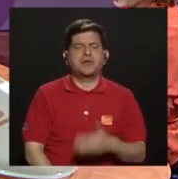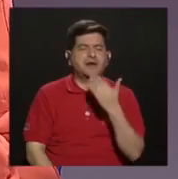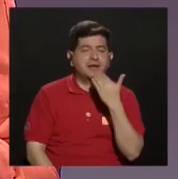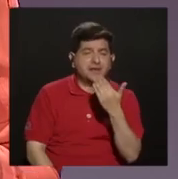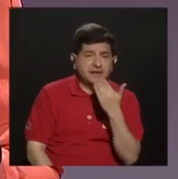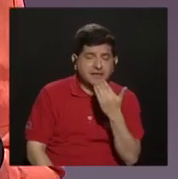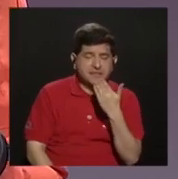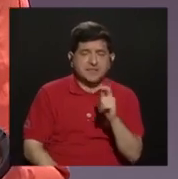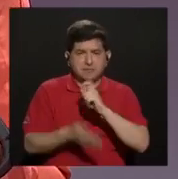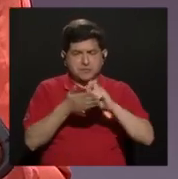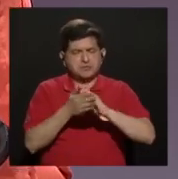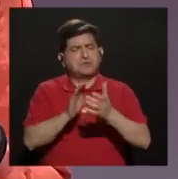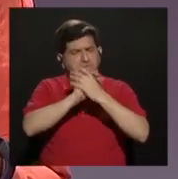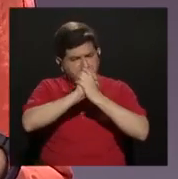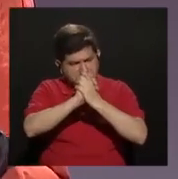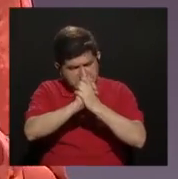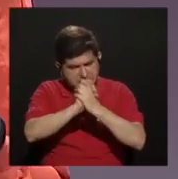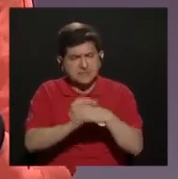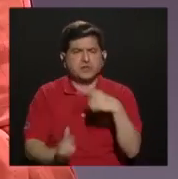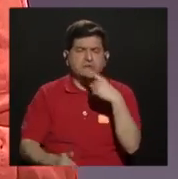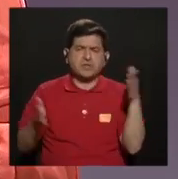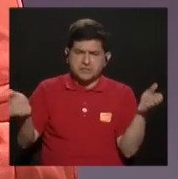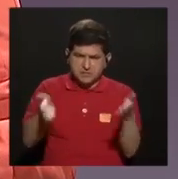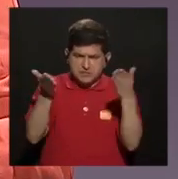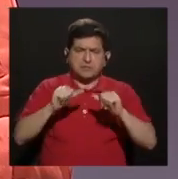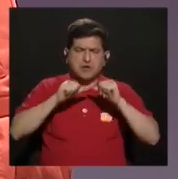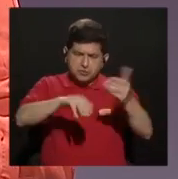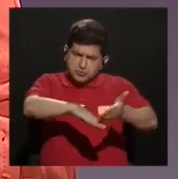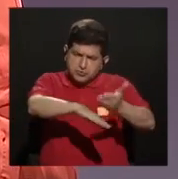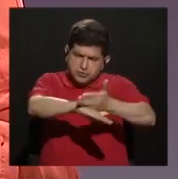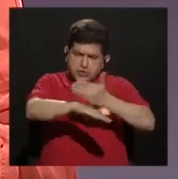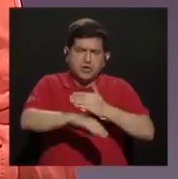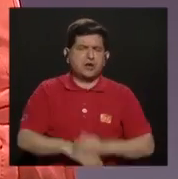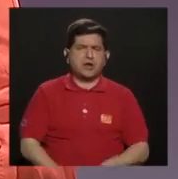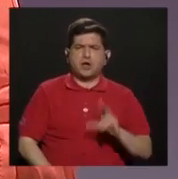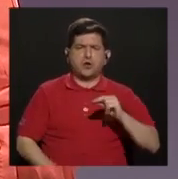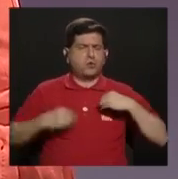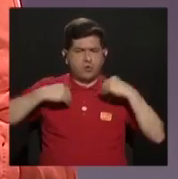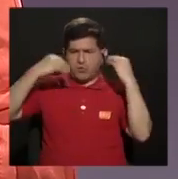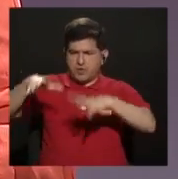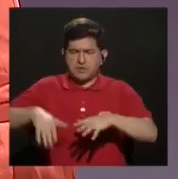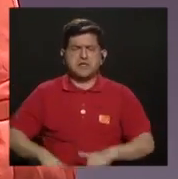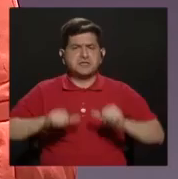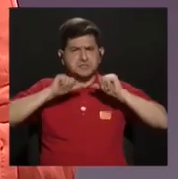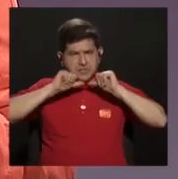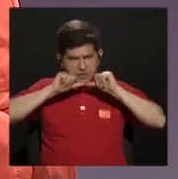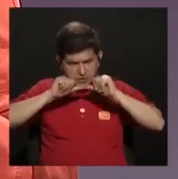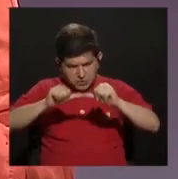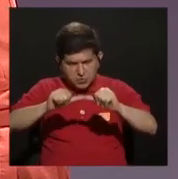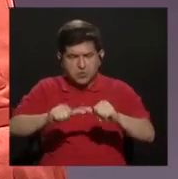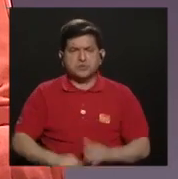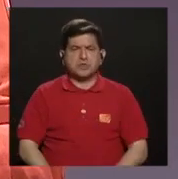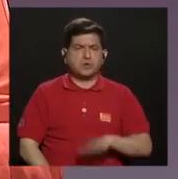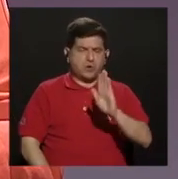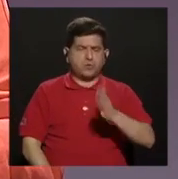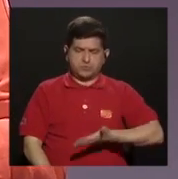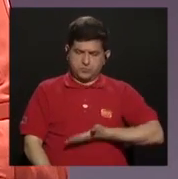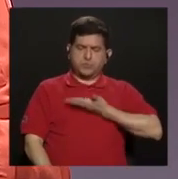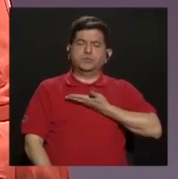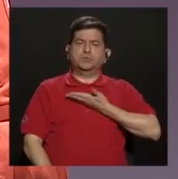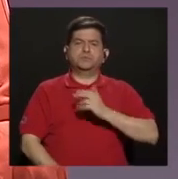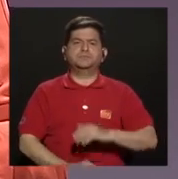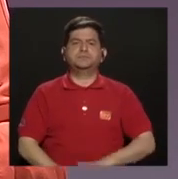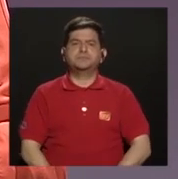escribirnos, porque nos felicita, dice que las motiva para salir adelante, que no se rindan, que levanten la bandera de su orgullo.